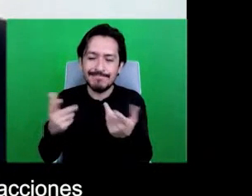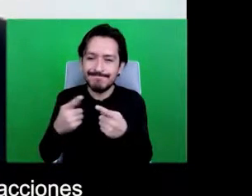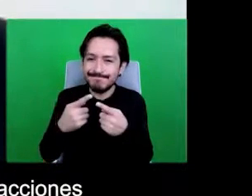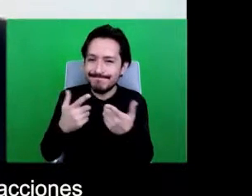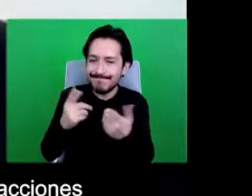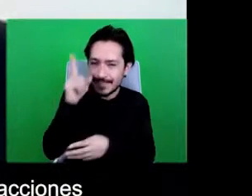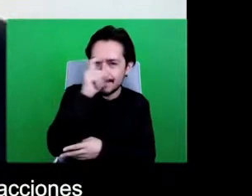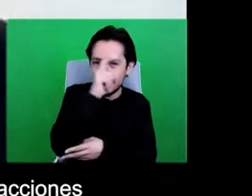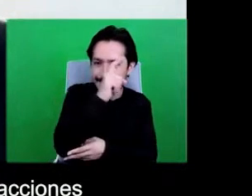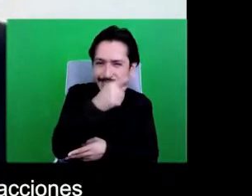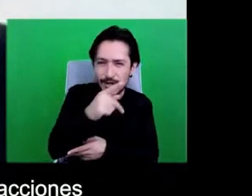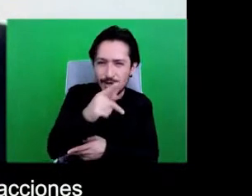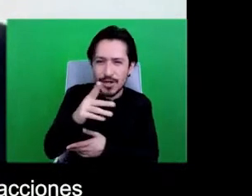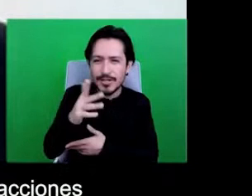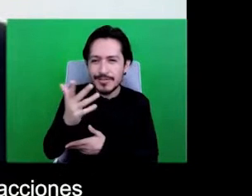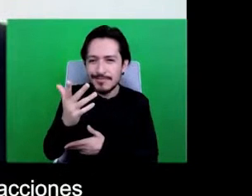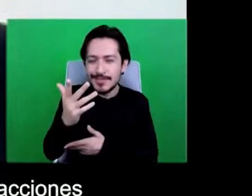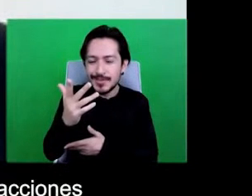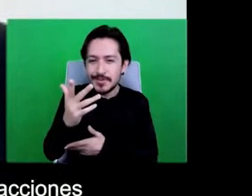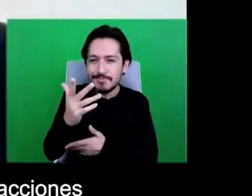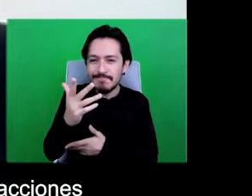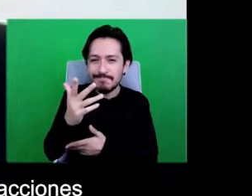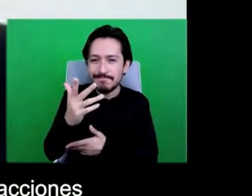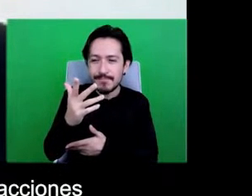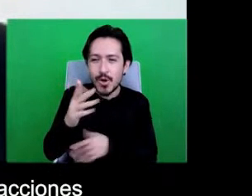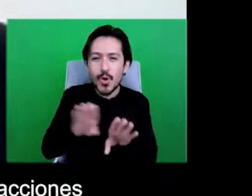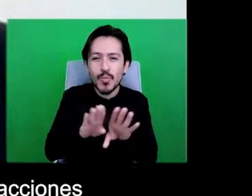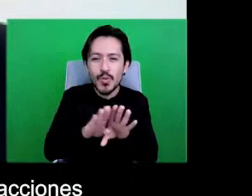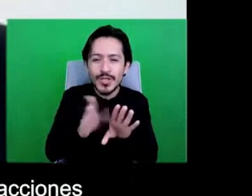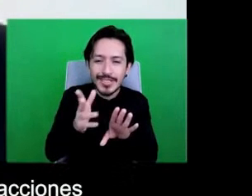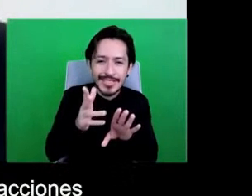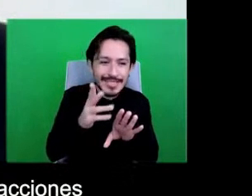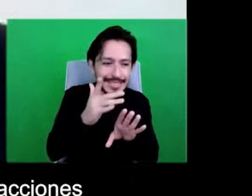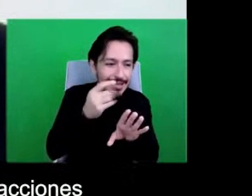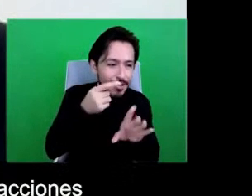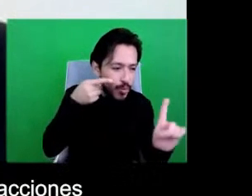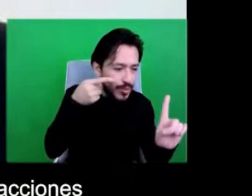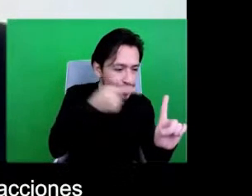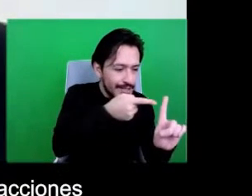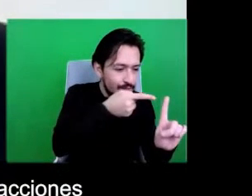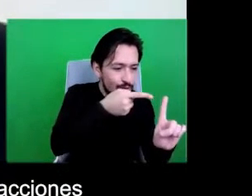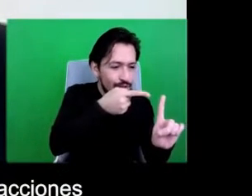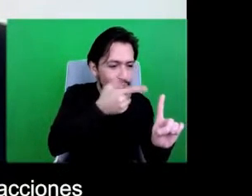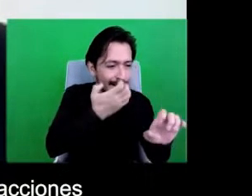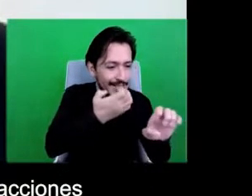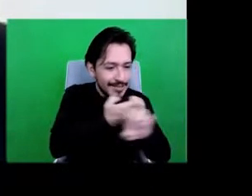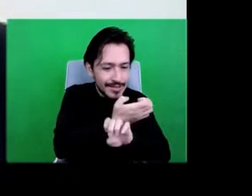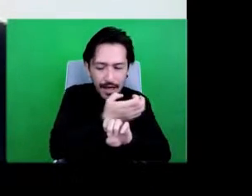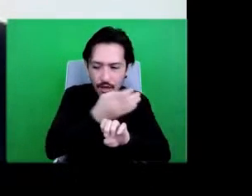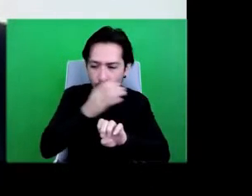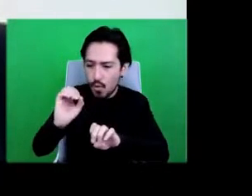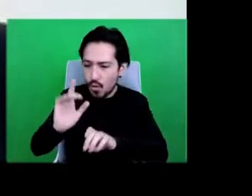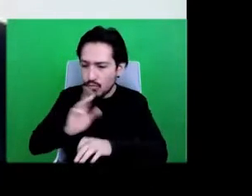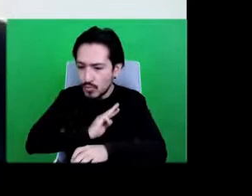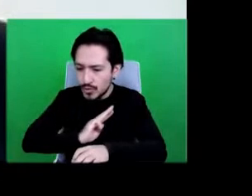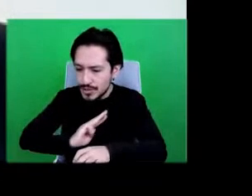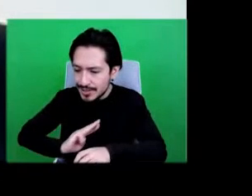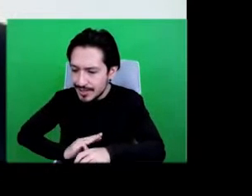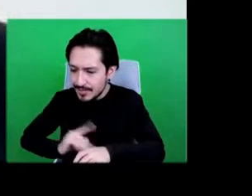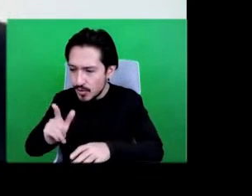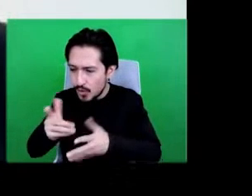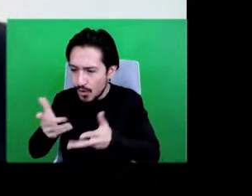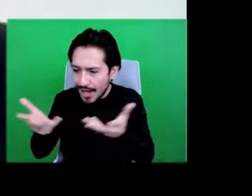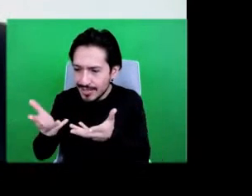un proyecto común o afín con las acciones del Estado en cultura o con las acciones de los municipios, y también el